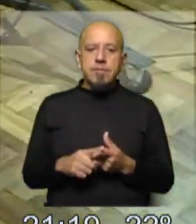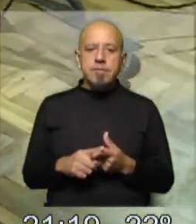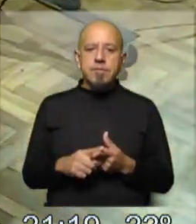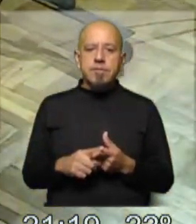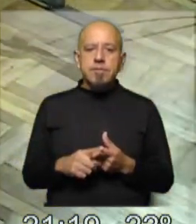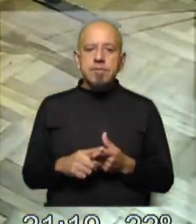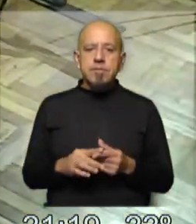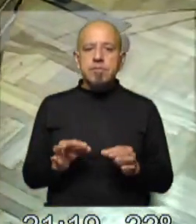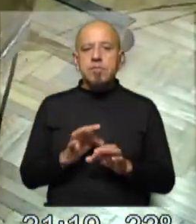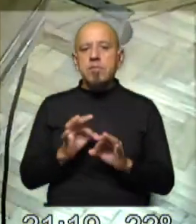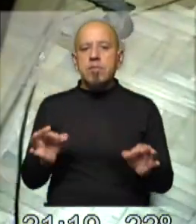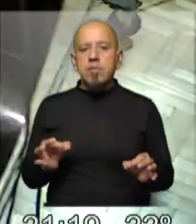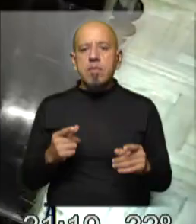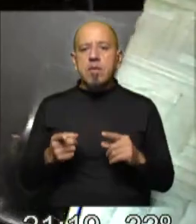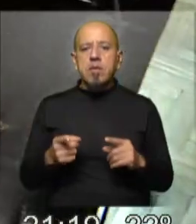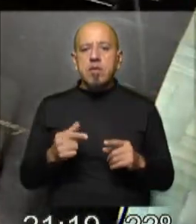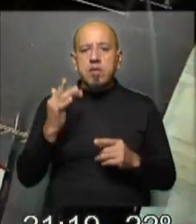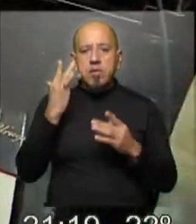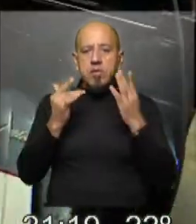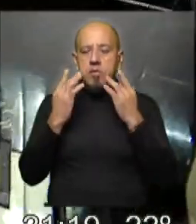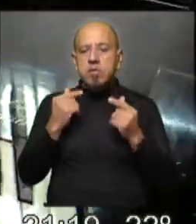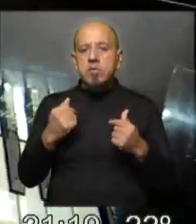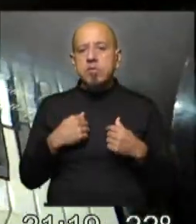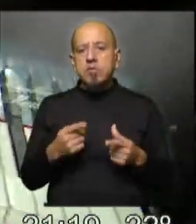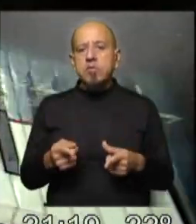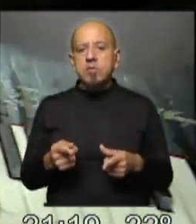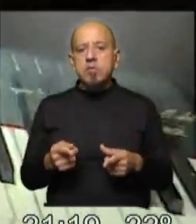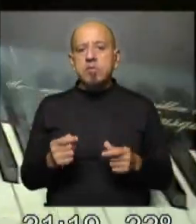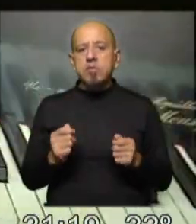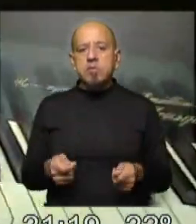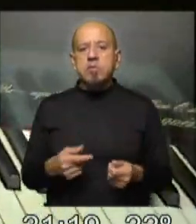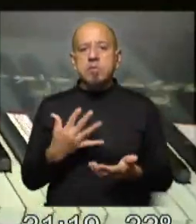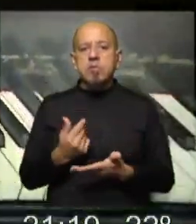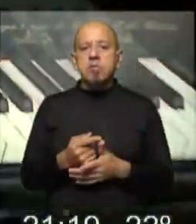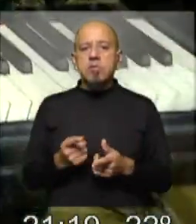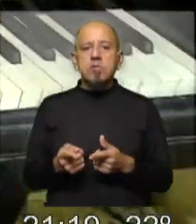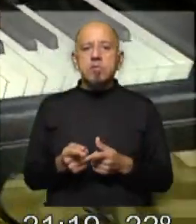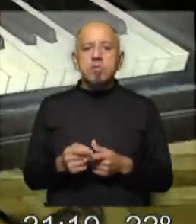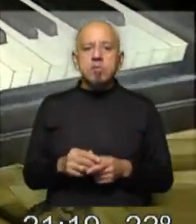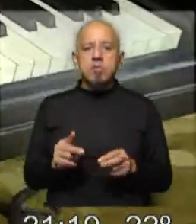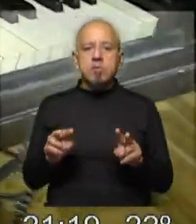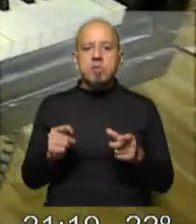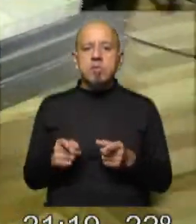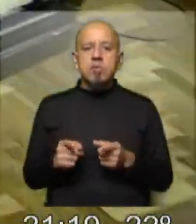o también, si son artistas nuestros, también le damos el estudio para grabar los discos o temas, que hoy en día